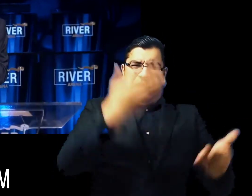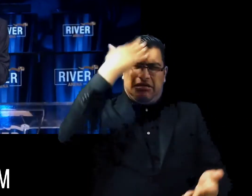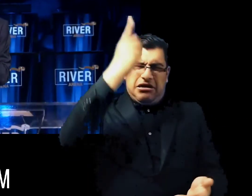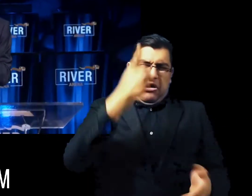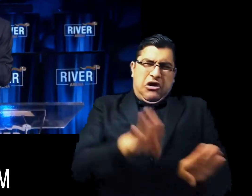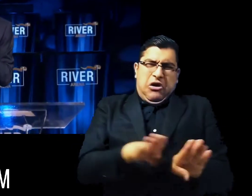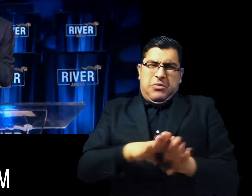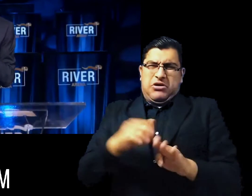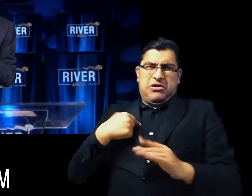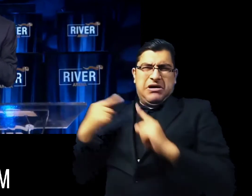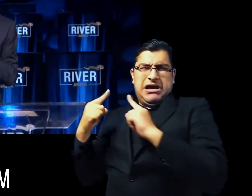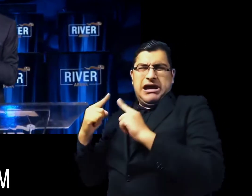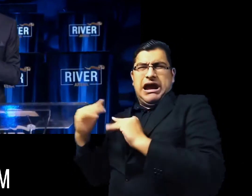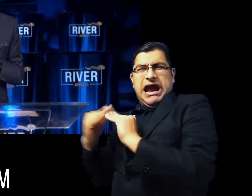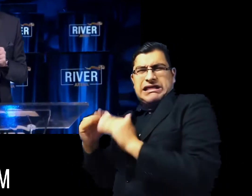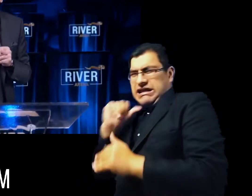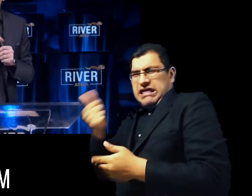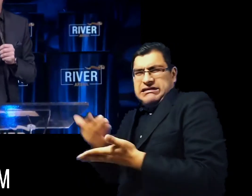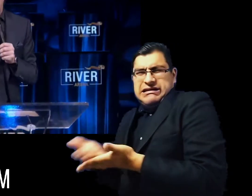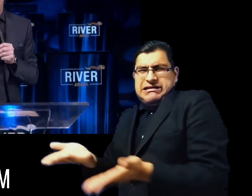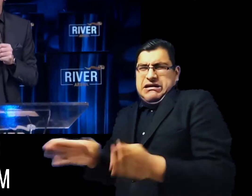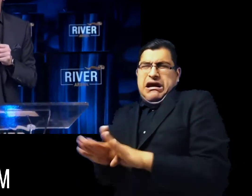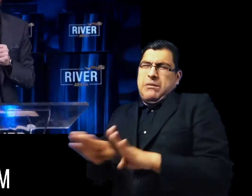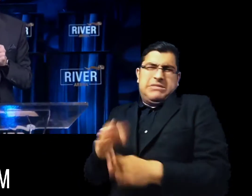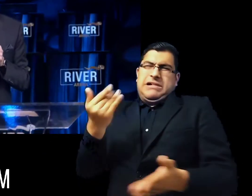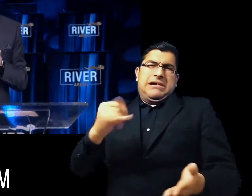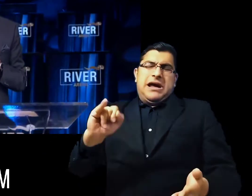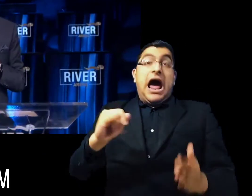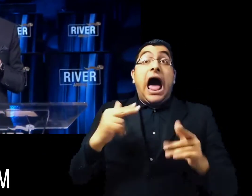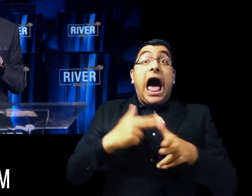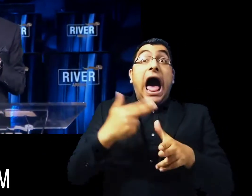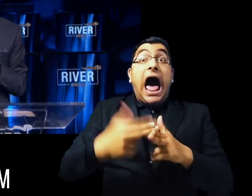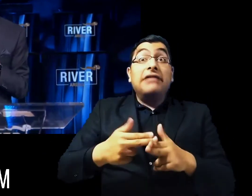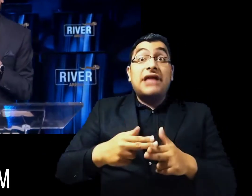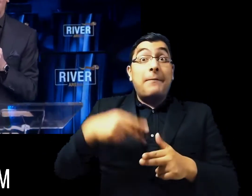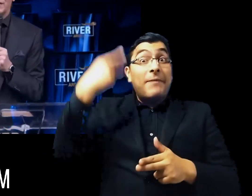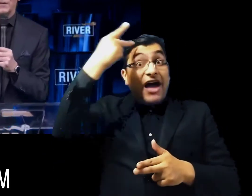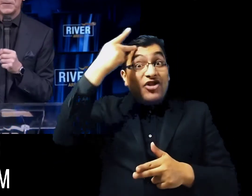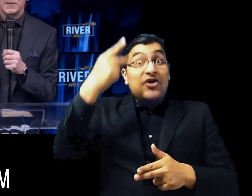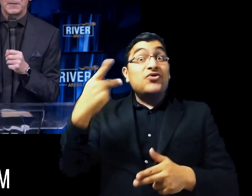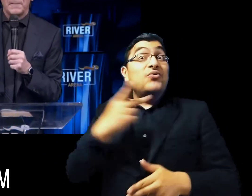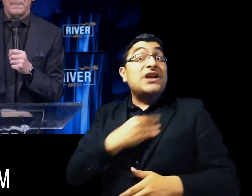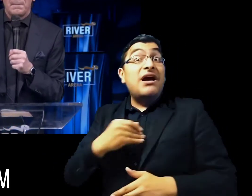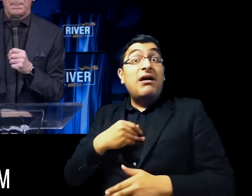gobernar su casa primero, hasta que los propios hijos del pastor dejaron de congregarse.